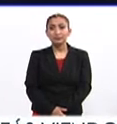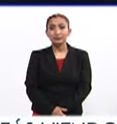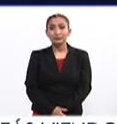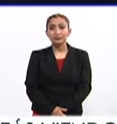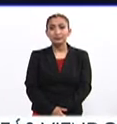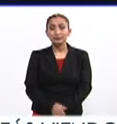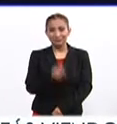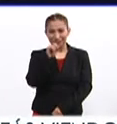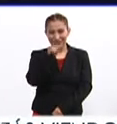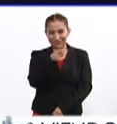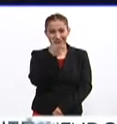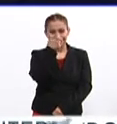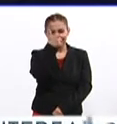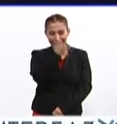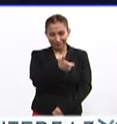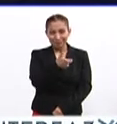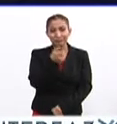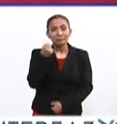Que